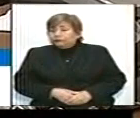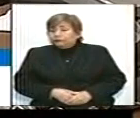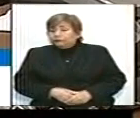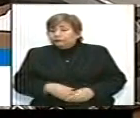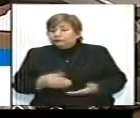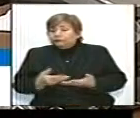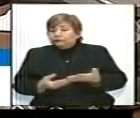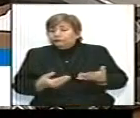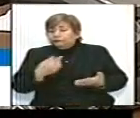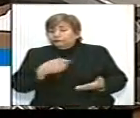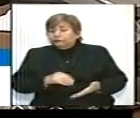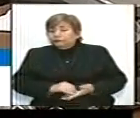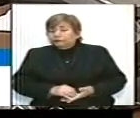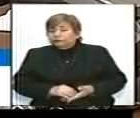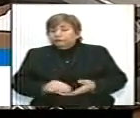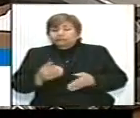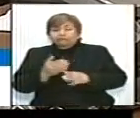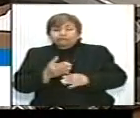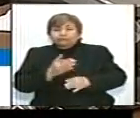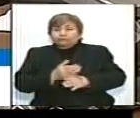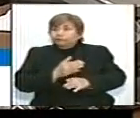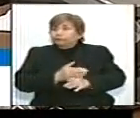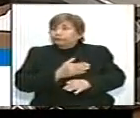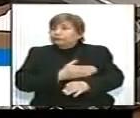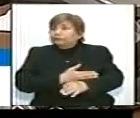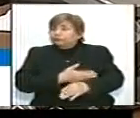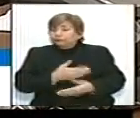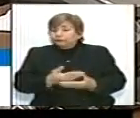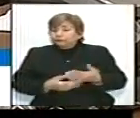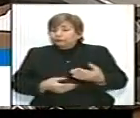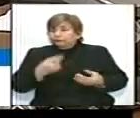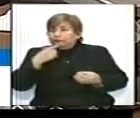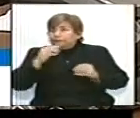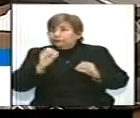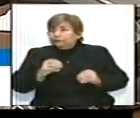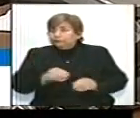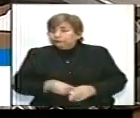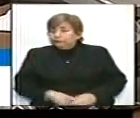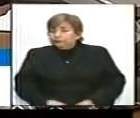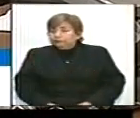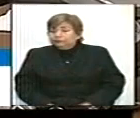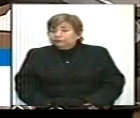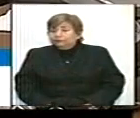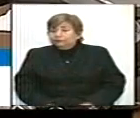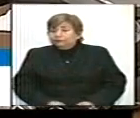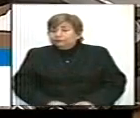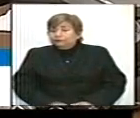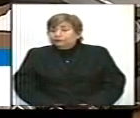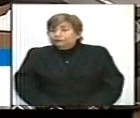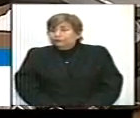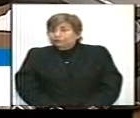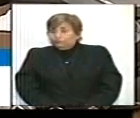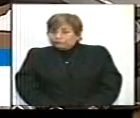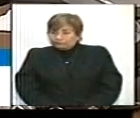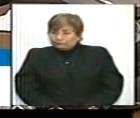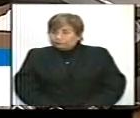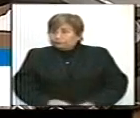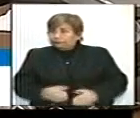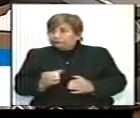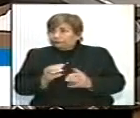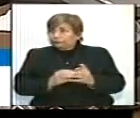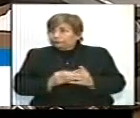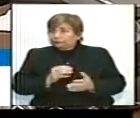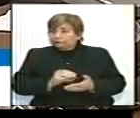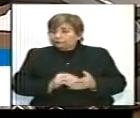supervisión de PRONIET se desarrolla a través de la empresa privada ganadora, y esta misma empresa privada desarrolla la ejecución de obra también con la supervisión